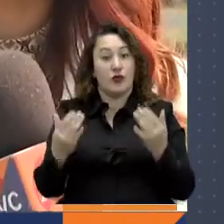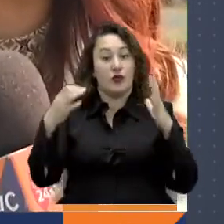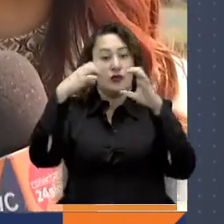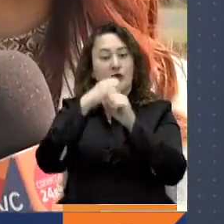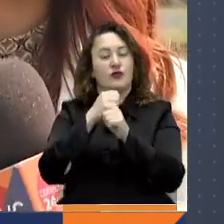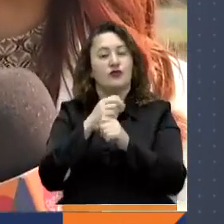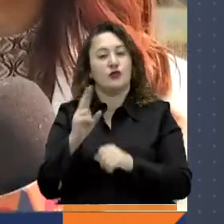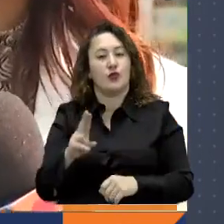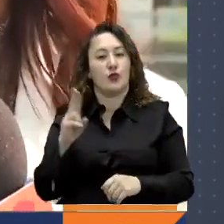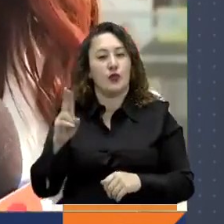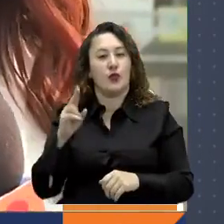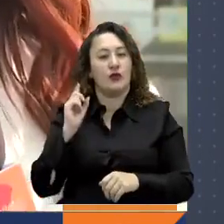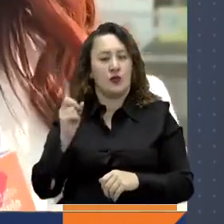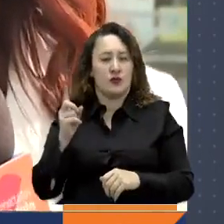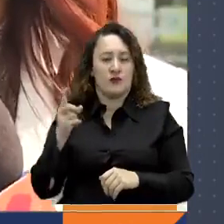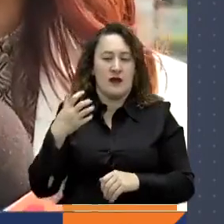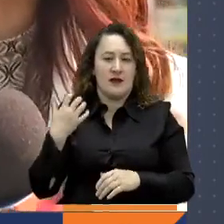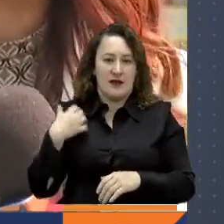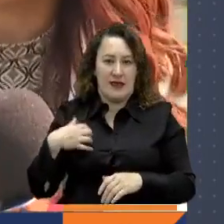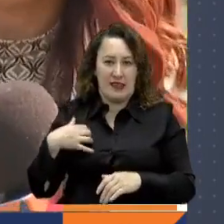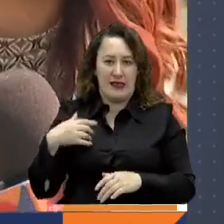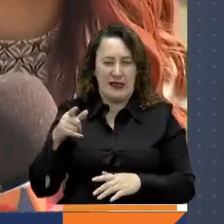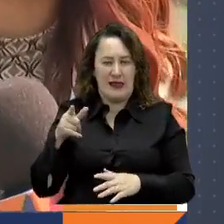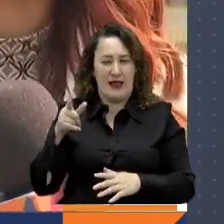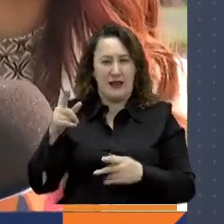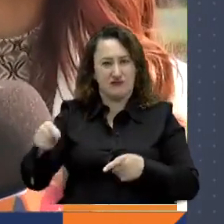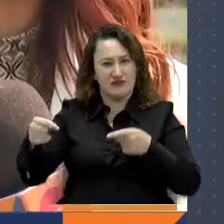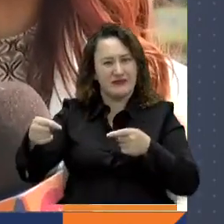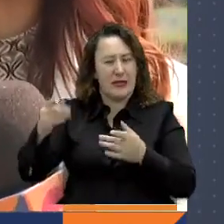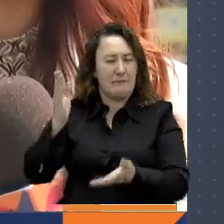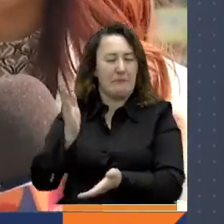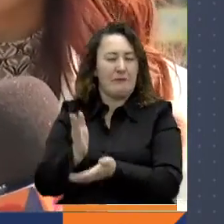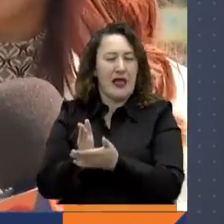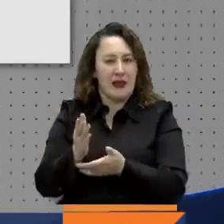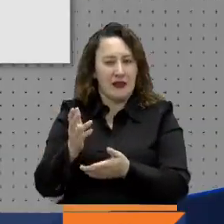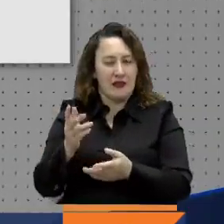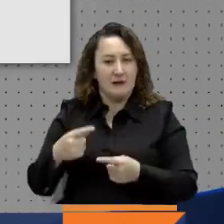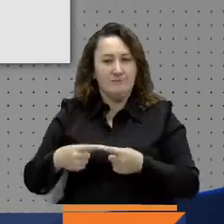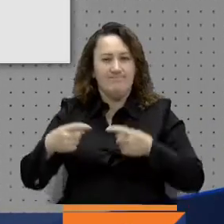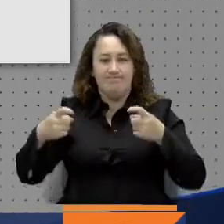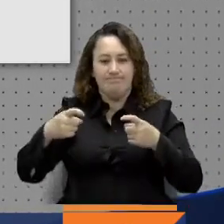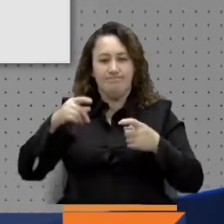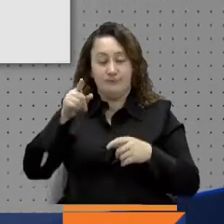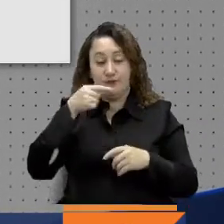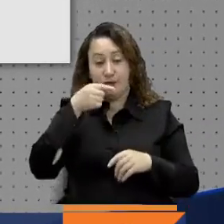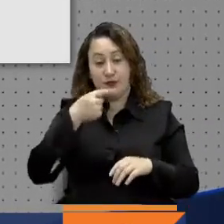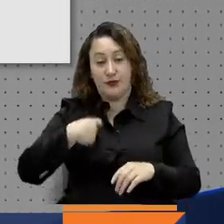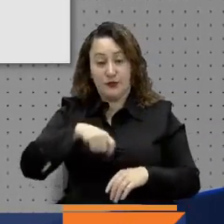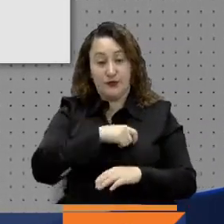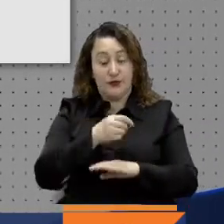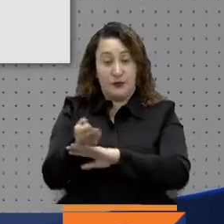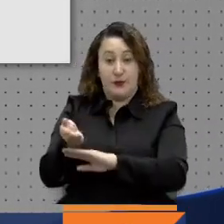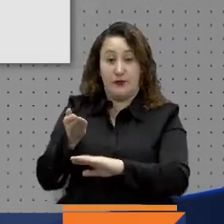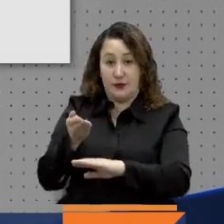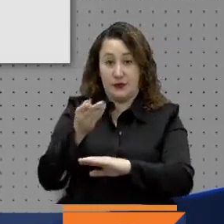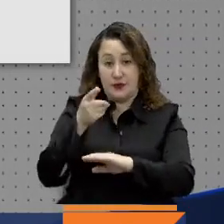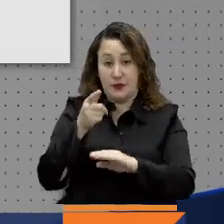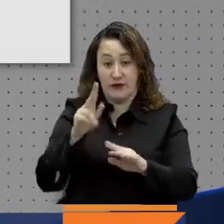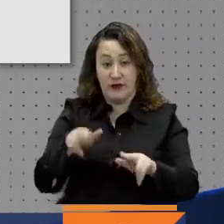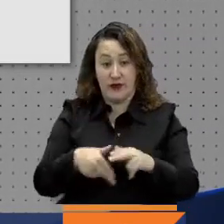lesión que tuvo ante Argentina. Pues hoy el Real Mallorca ha solicitado al jugador en España y en un comunicado la federación ha dicho,